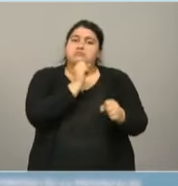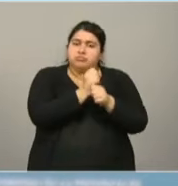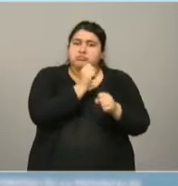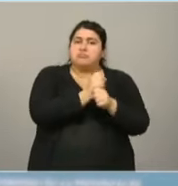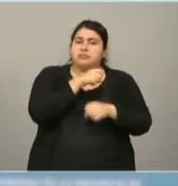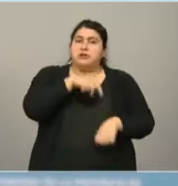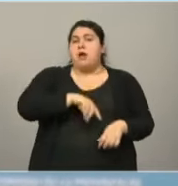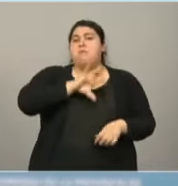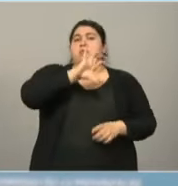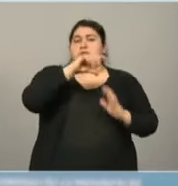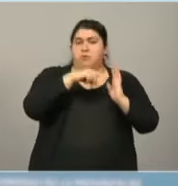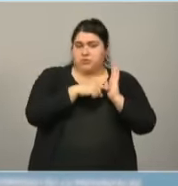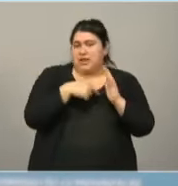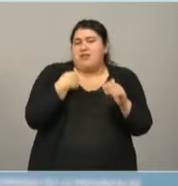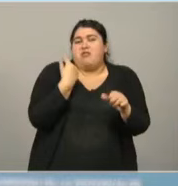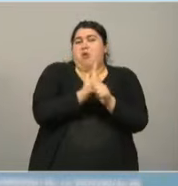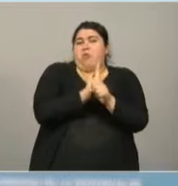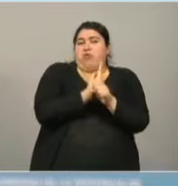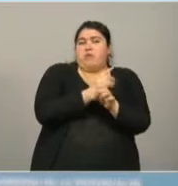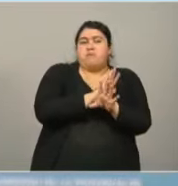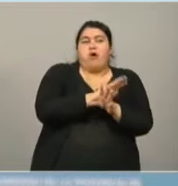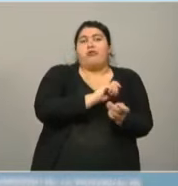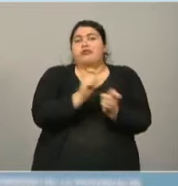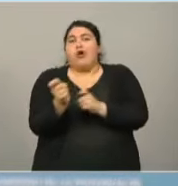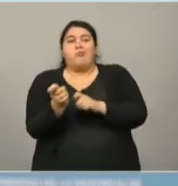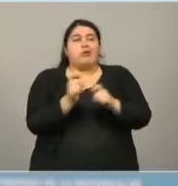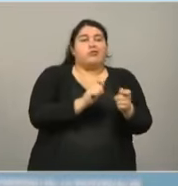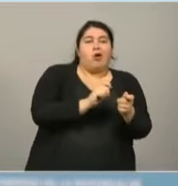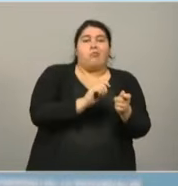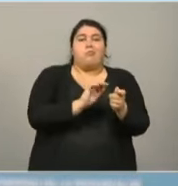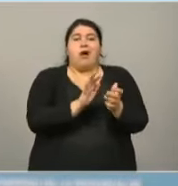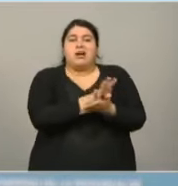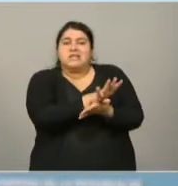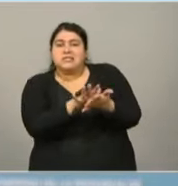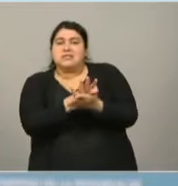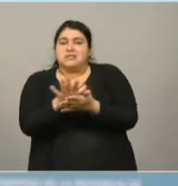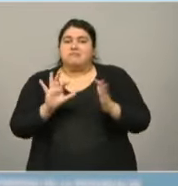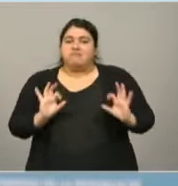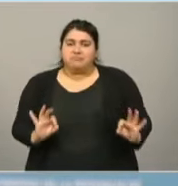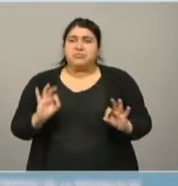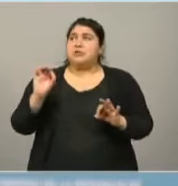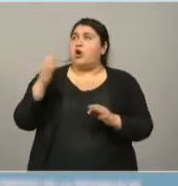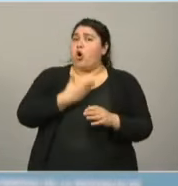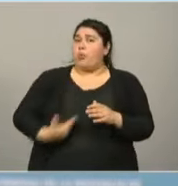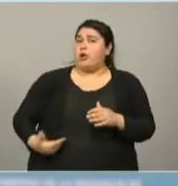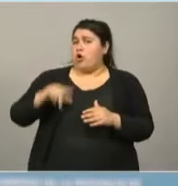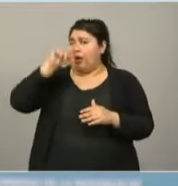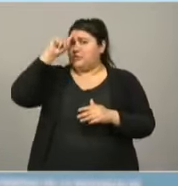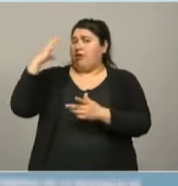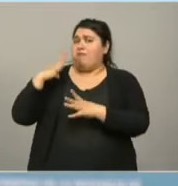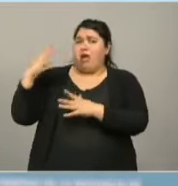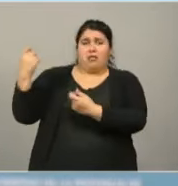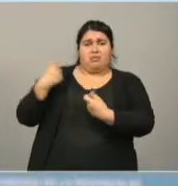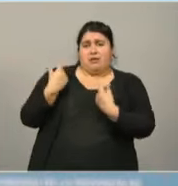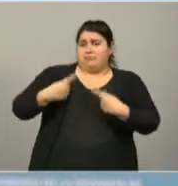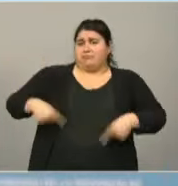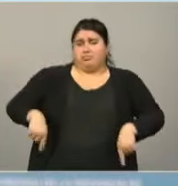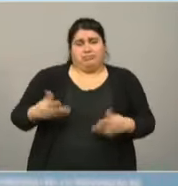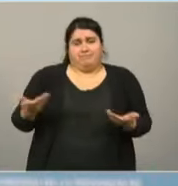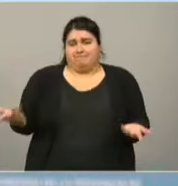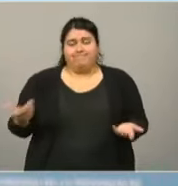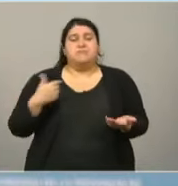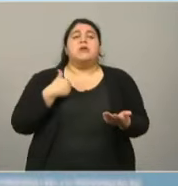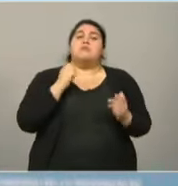provincia de Buenos Aires no podemos suplir lo que no hace el gobierno nacional Lamentablemente pero apostamos a la producción apostamos al